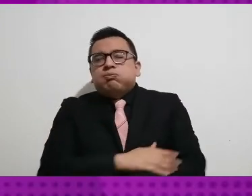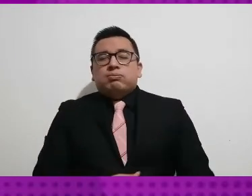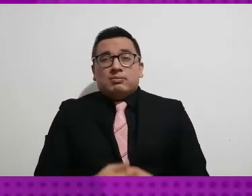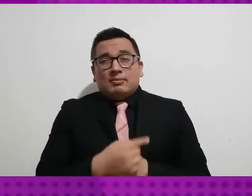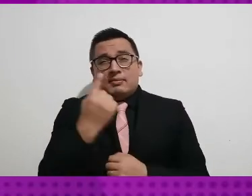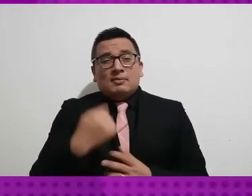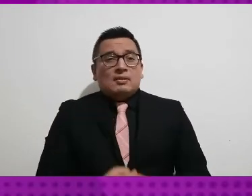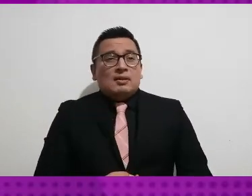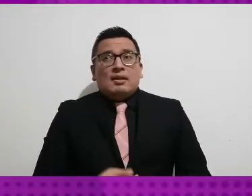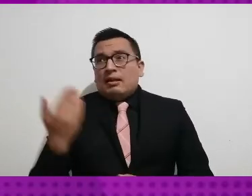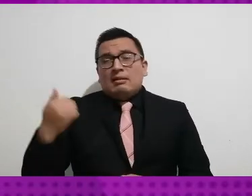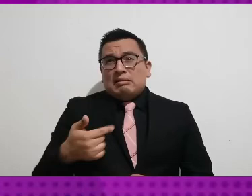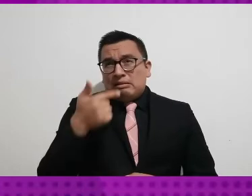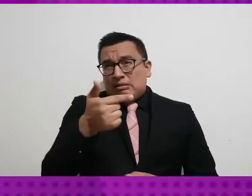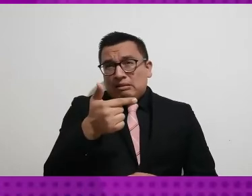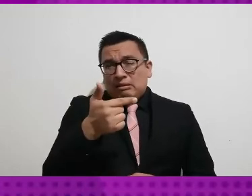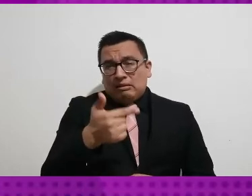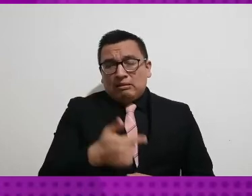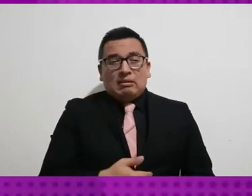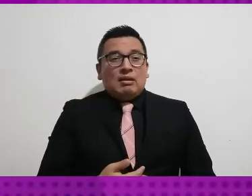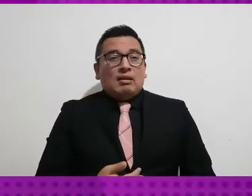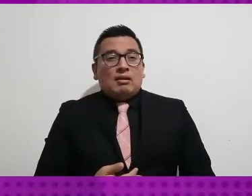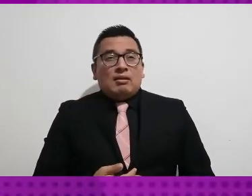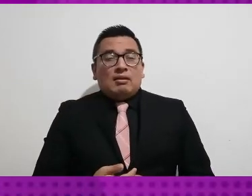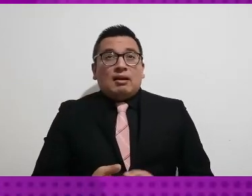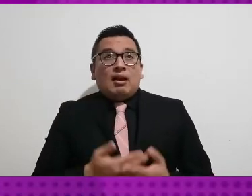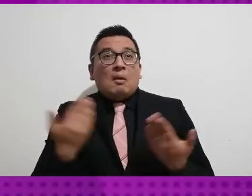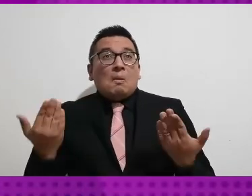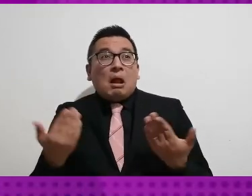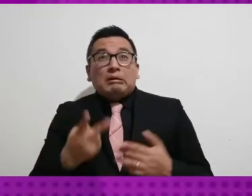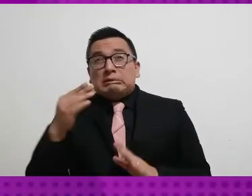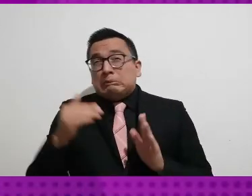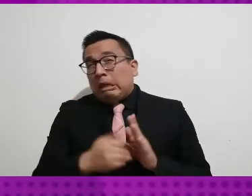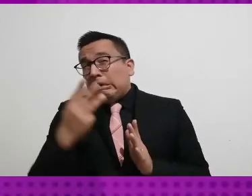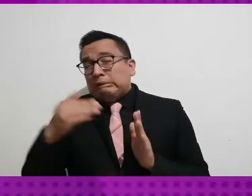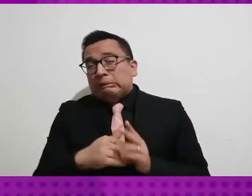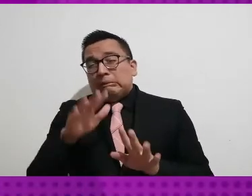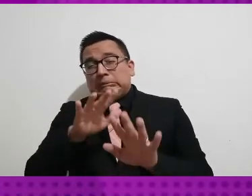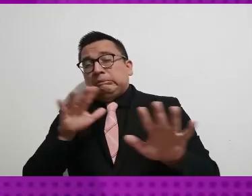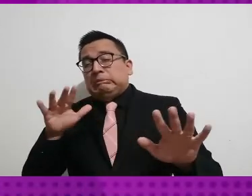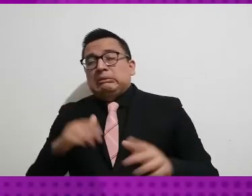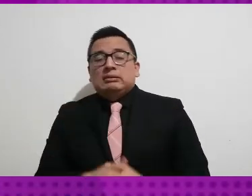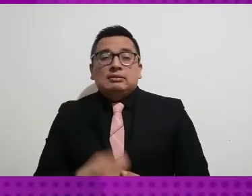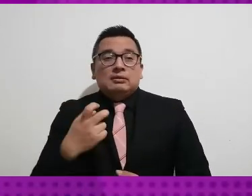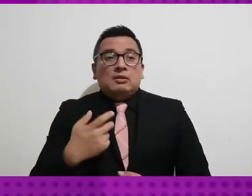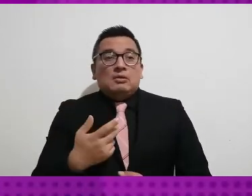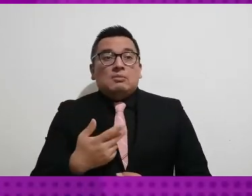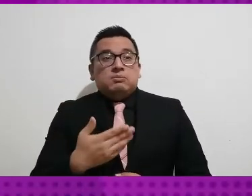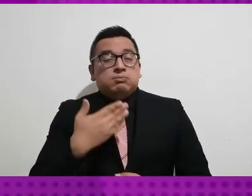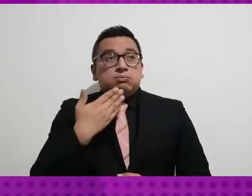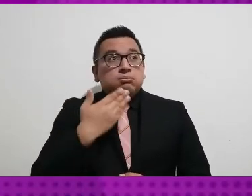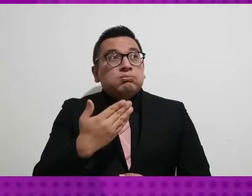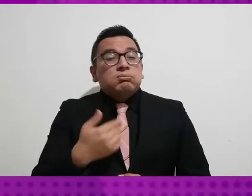porque haber pasado de 7 personas, de haber pasado a esa cantidad, me parece que hay una apertura